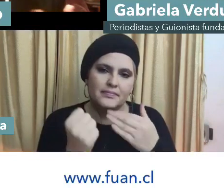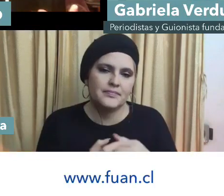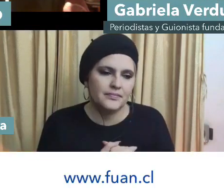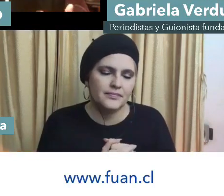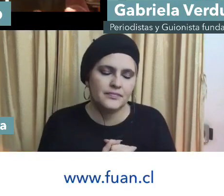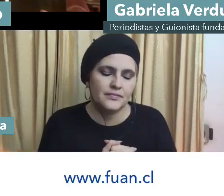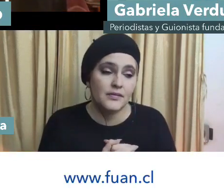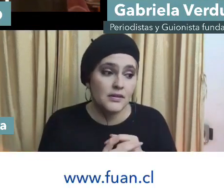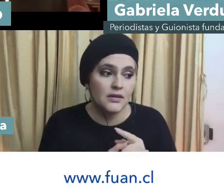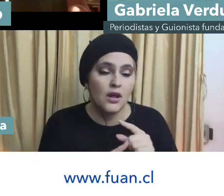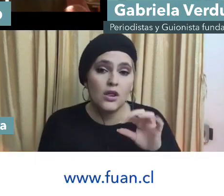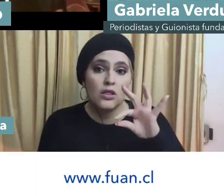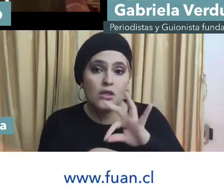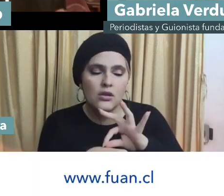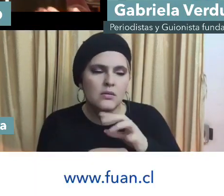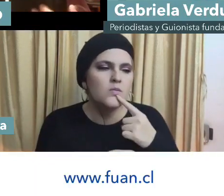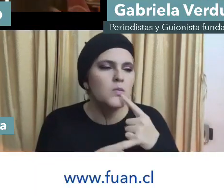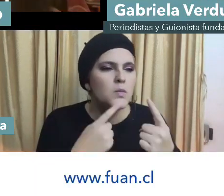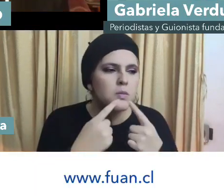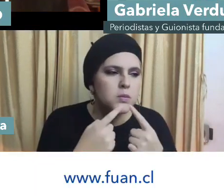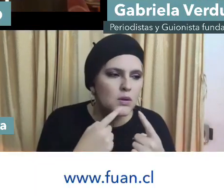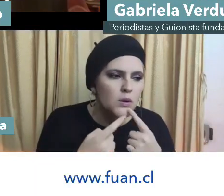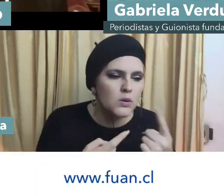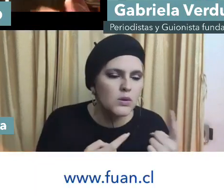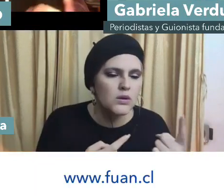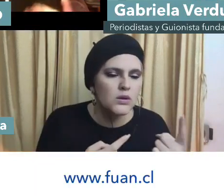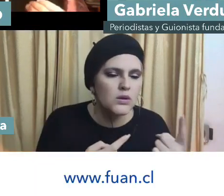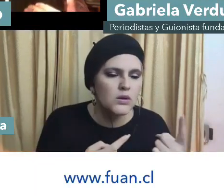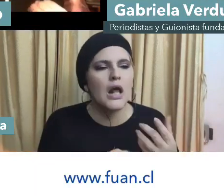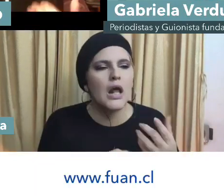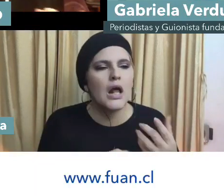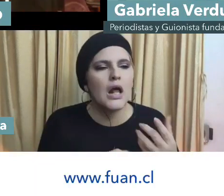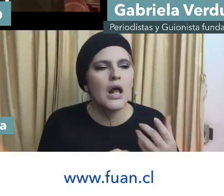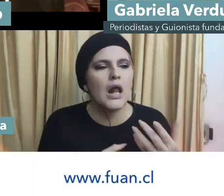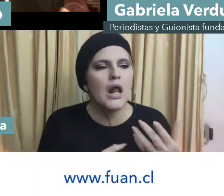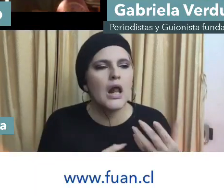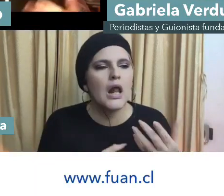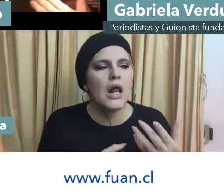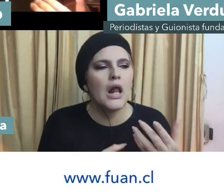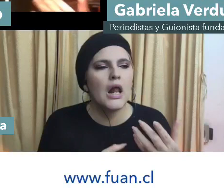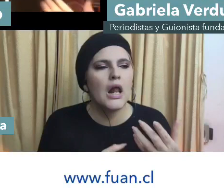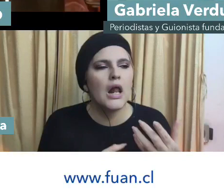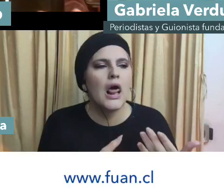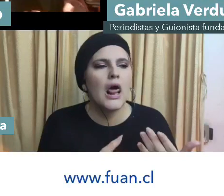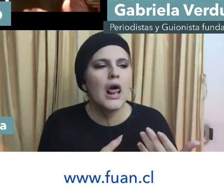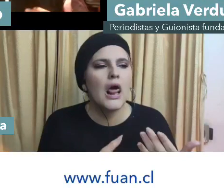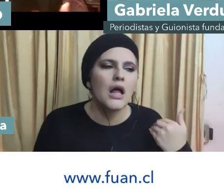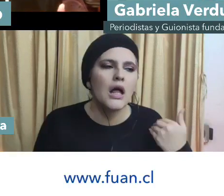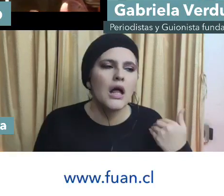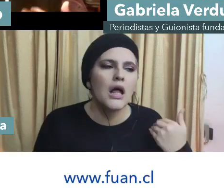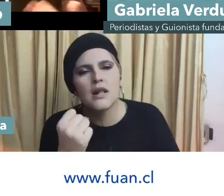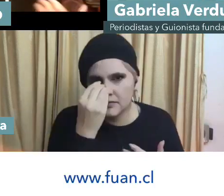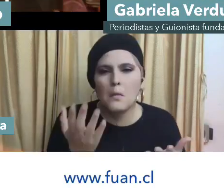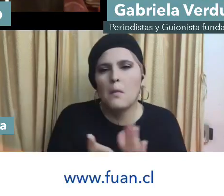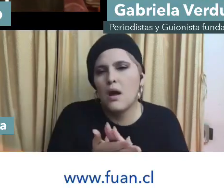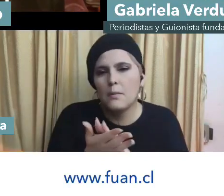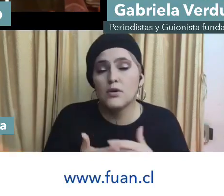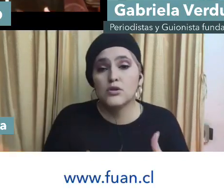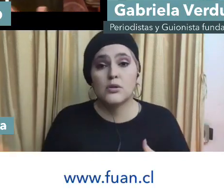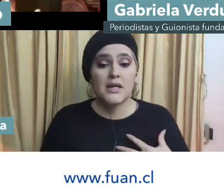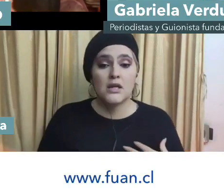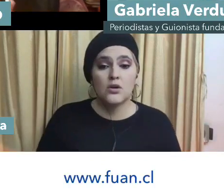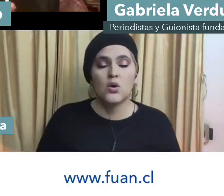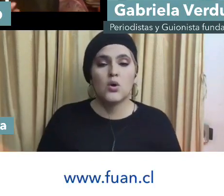uno tiene que preguntar por antecedentes familiares, porque, por ejemplo, si tengo un niño que es el tercer hijo con 2 hermanos